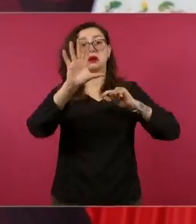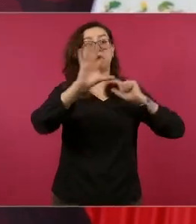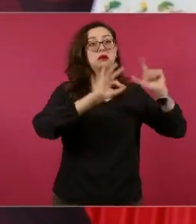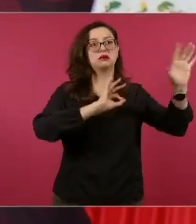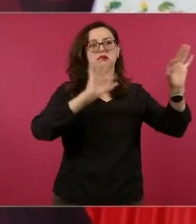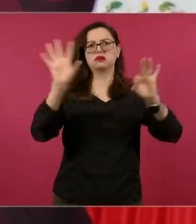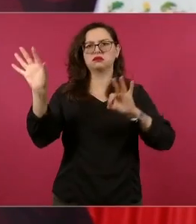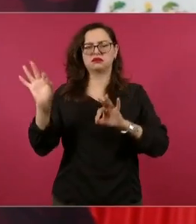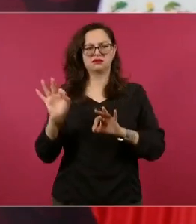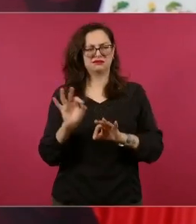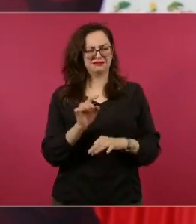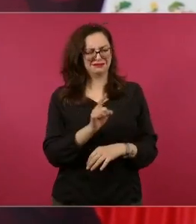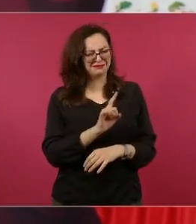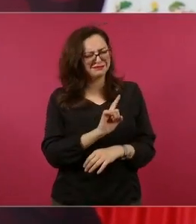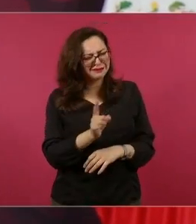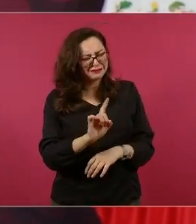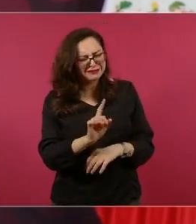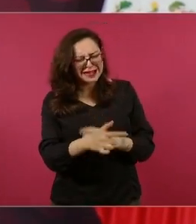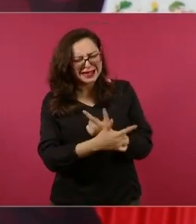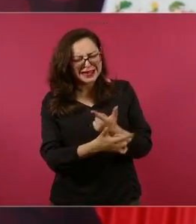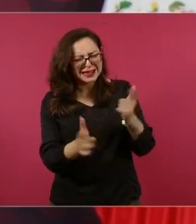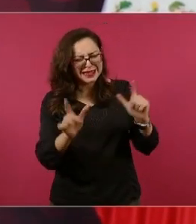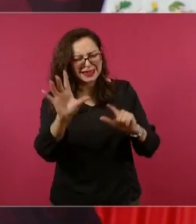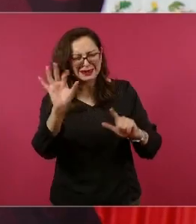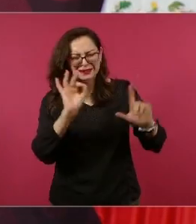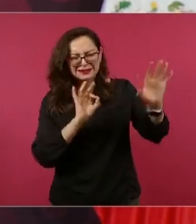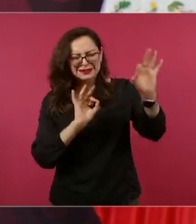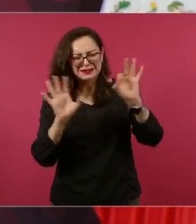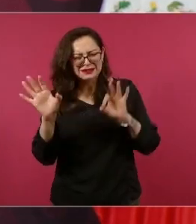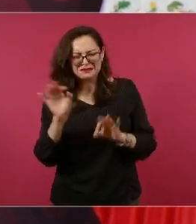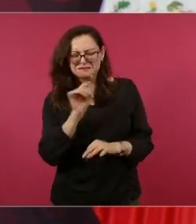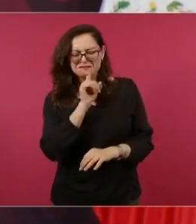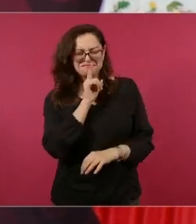Tiene que ser un abogado y le va a ayudar